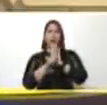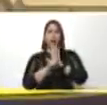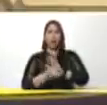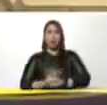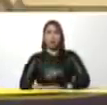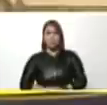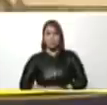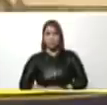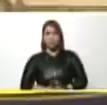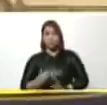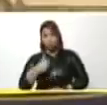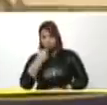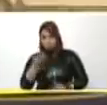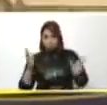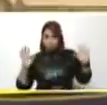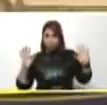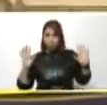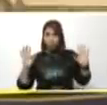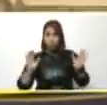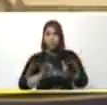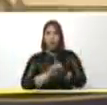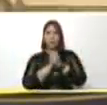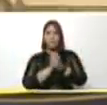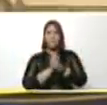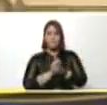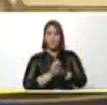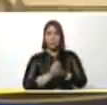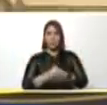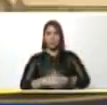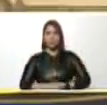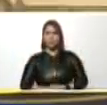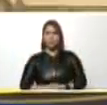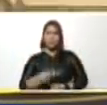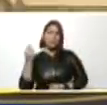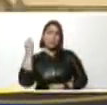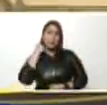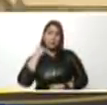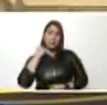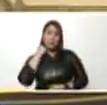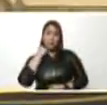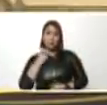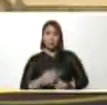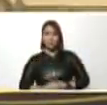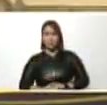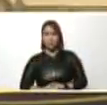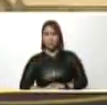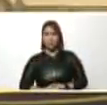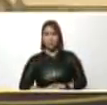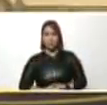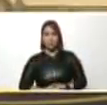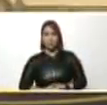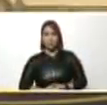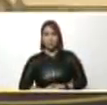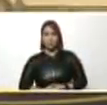le dije al compañero Tarek El Aissami, Tarek, atención Tarek,